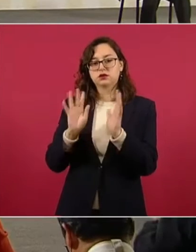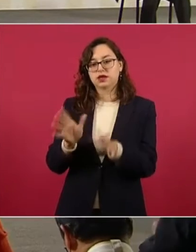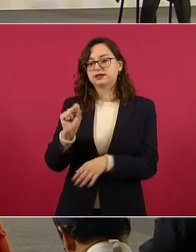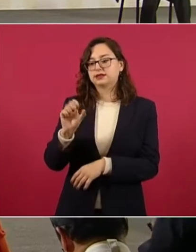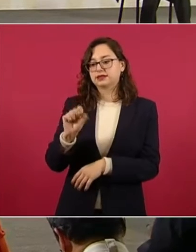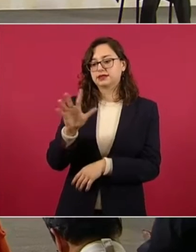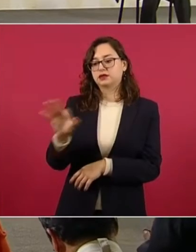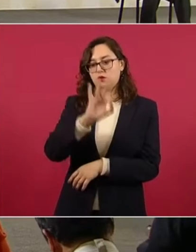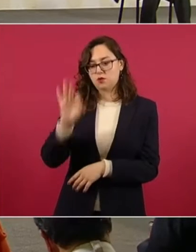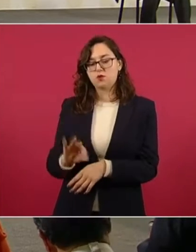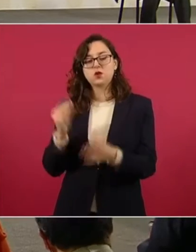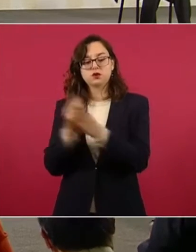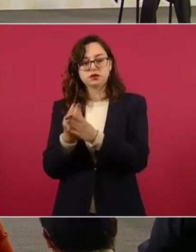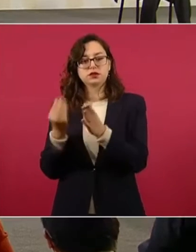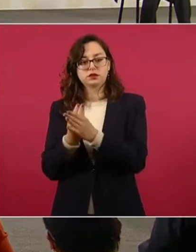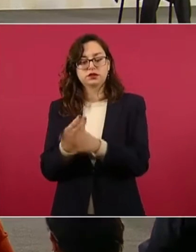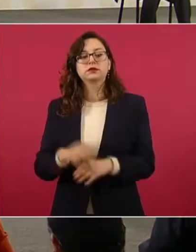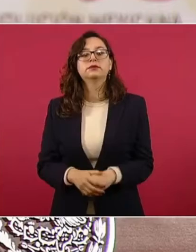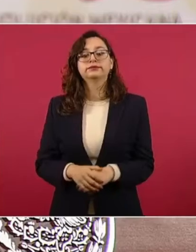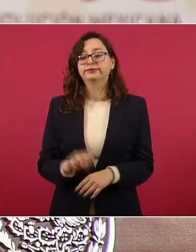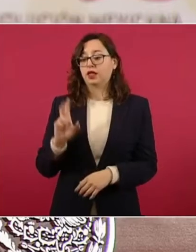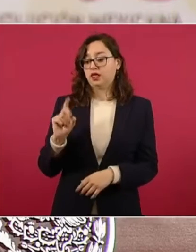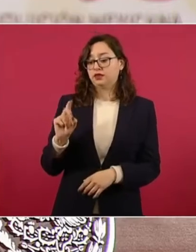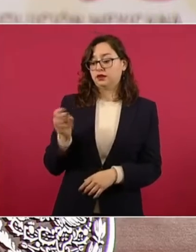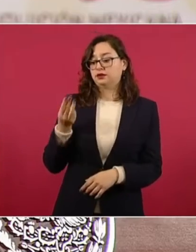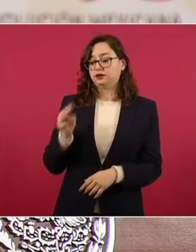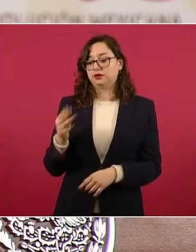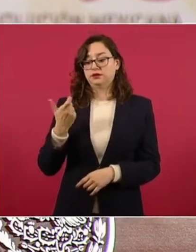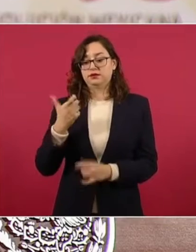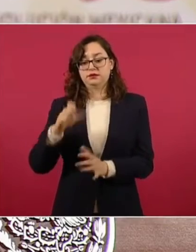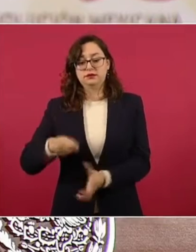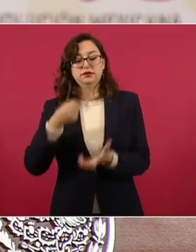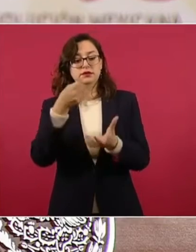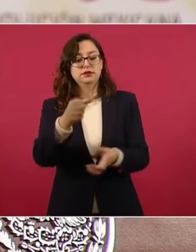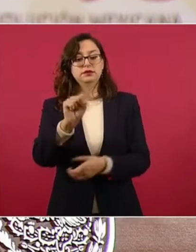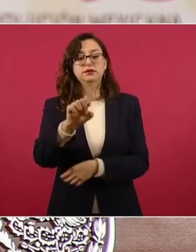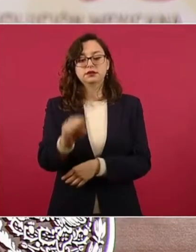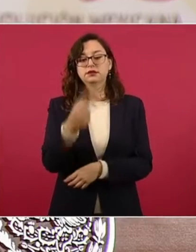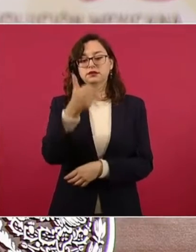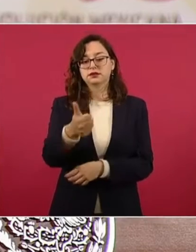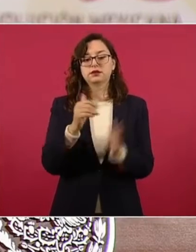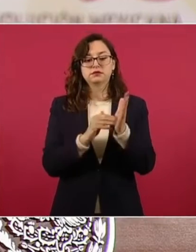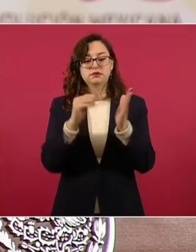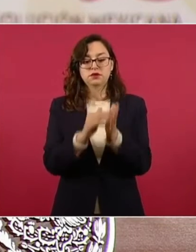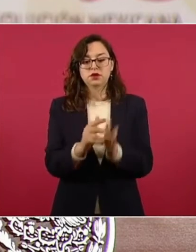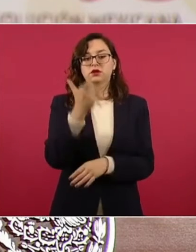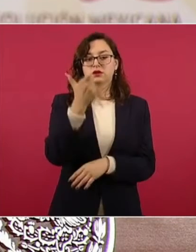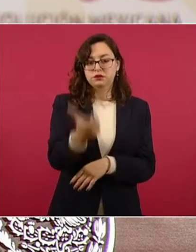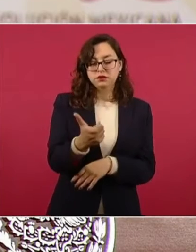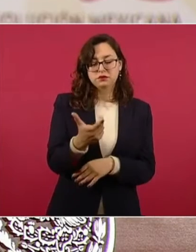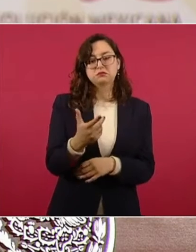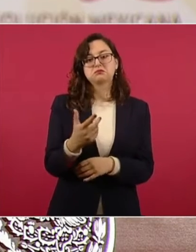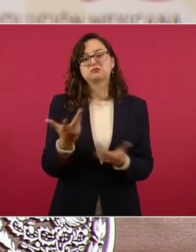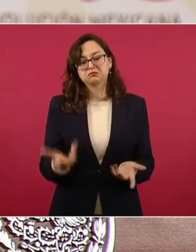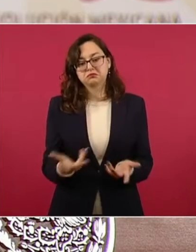de la infraestructura, también desde el 30 de mayo se está ejerciendo un presupuesto de 66 millones de pesos, del que tenemos